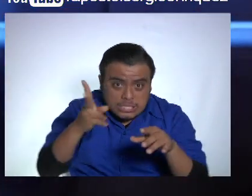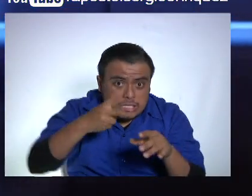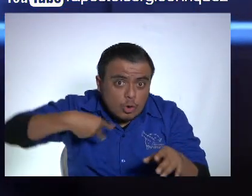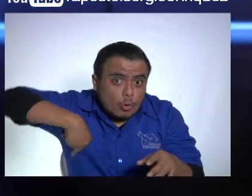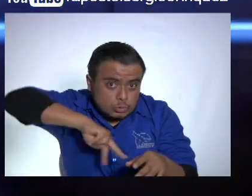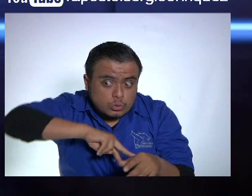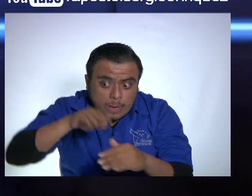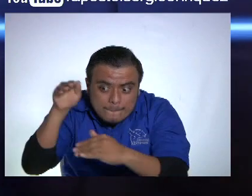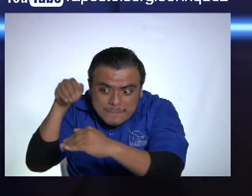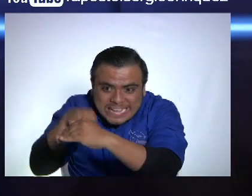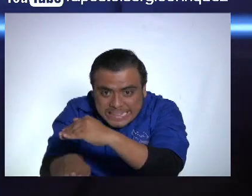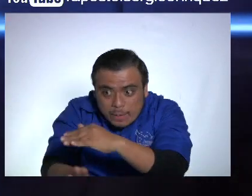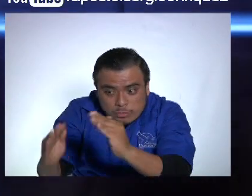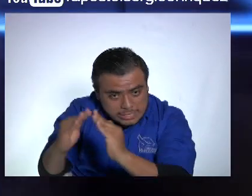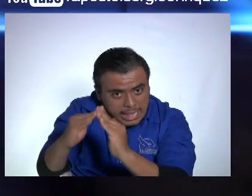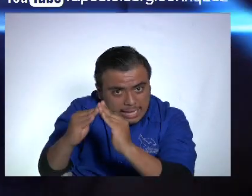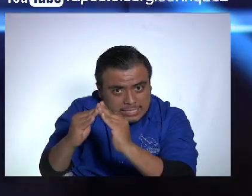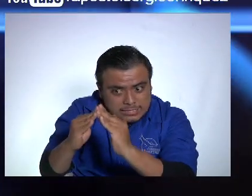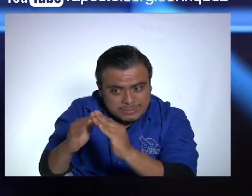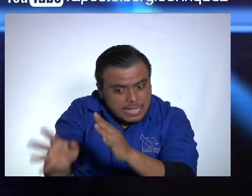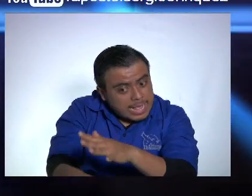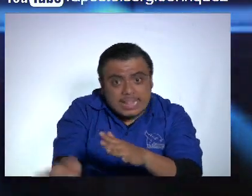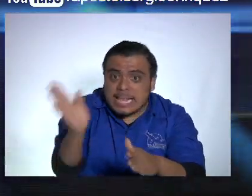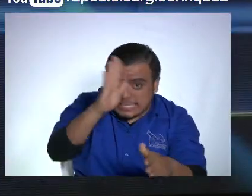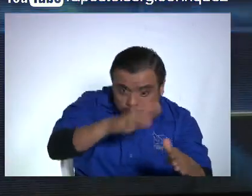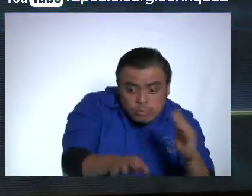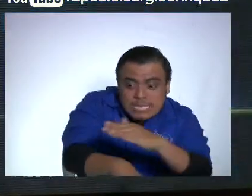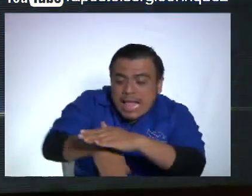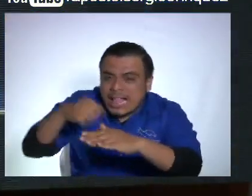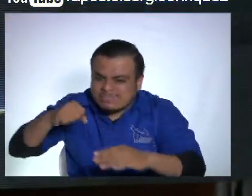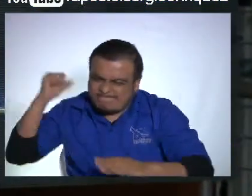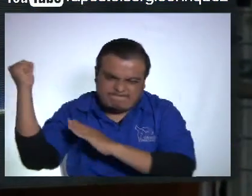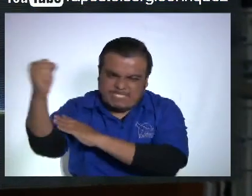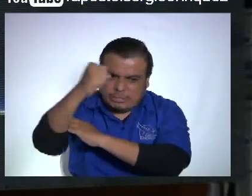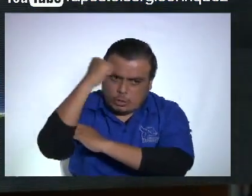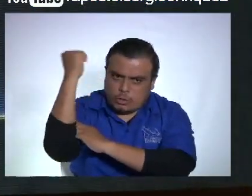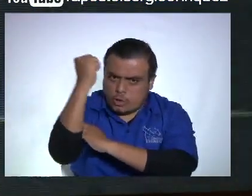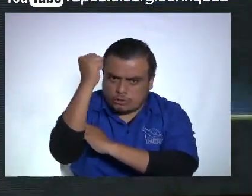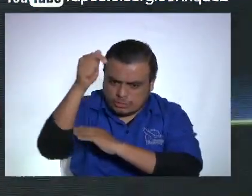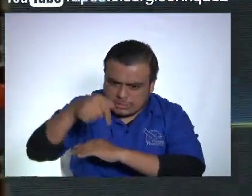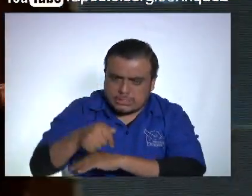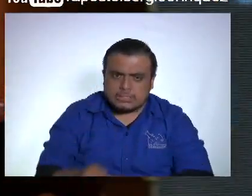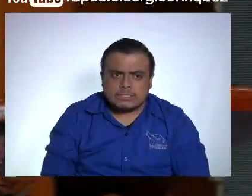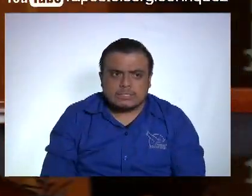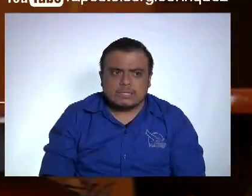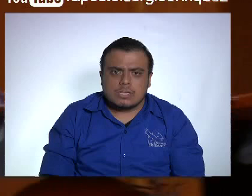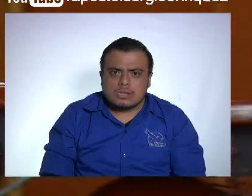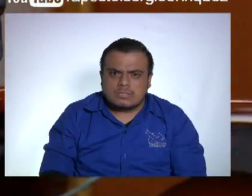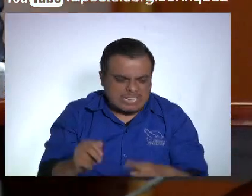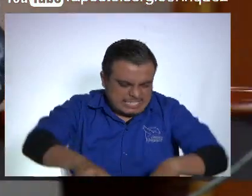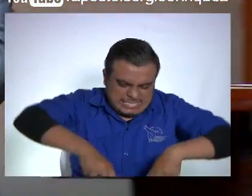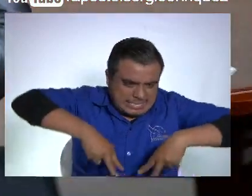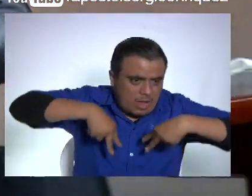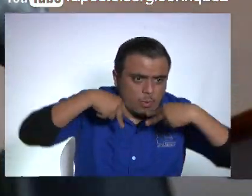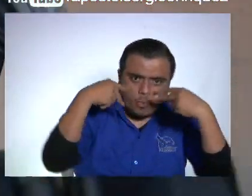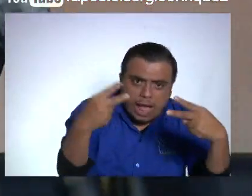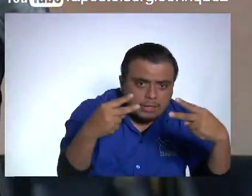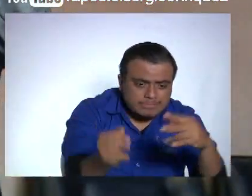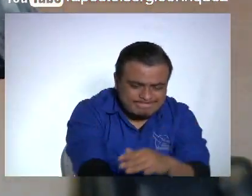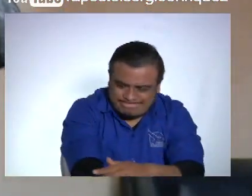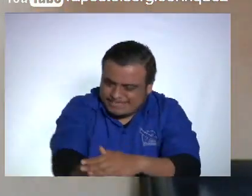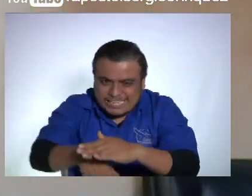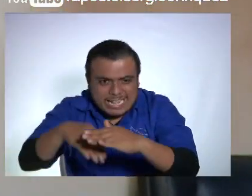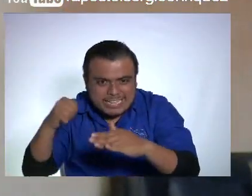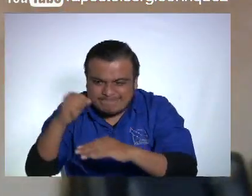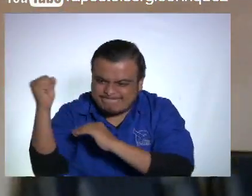noche, vamos a salir en victoria de este lugar. Vamos a salir renovados. Vamos a salir